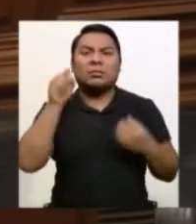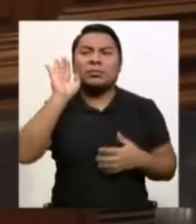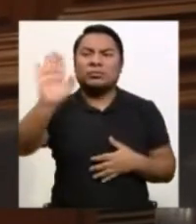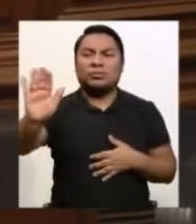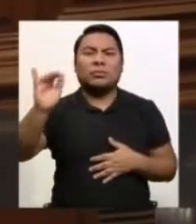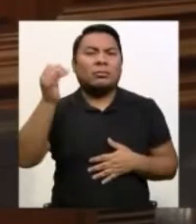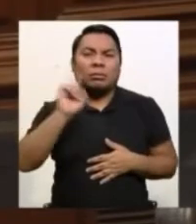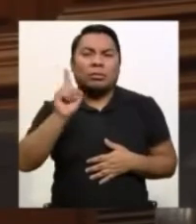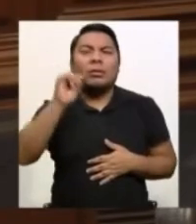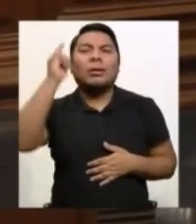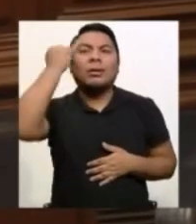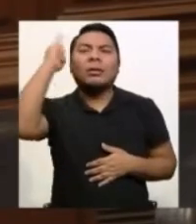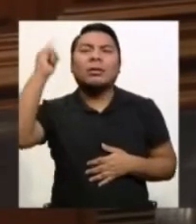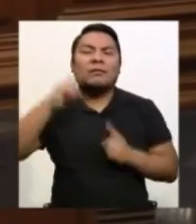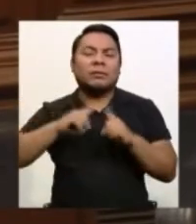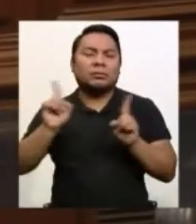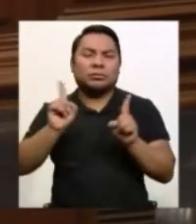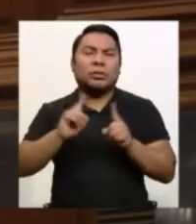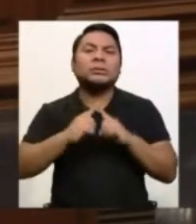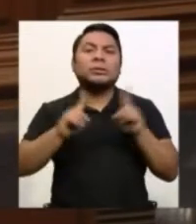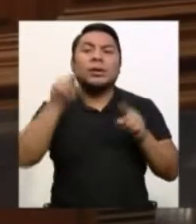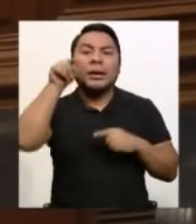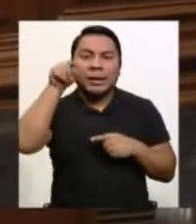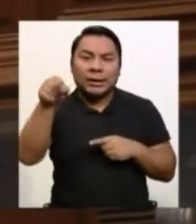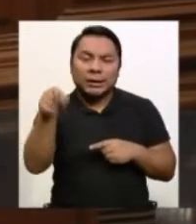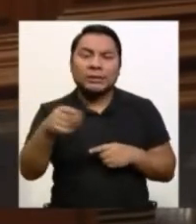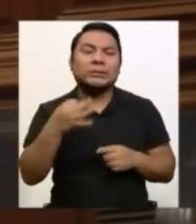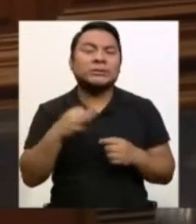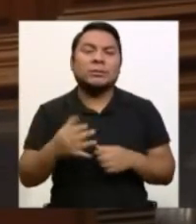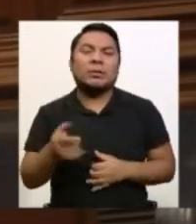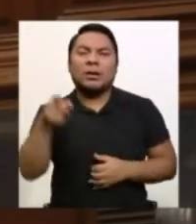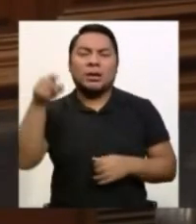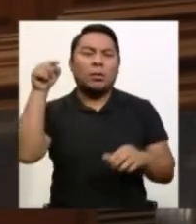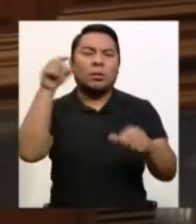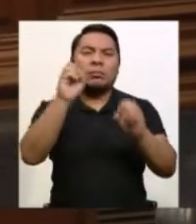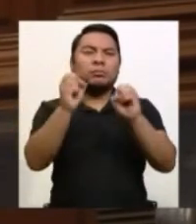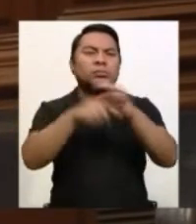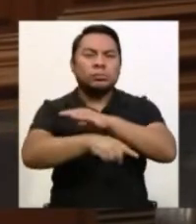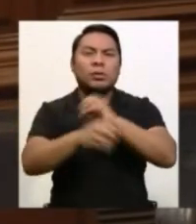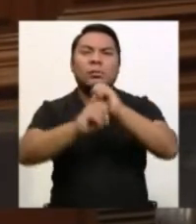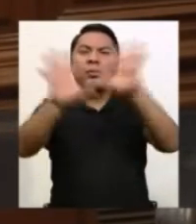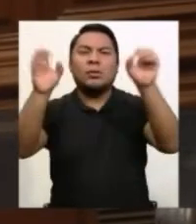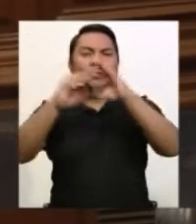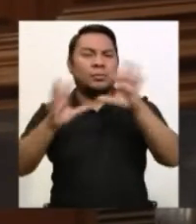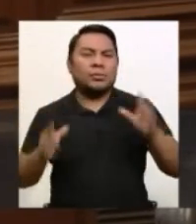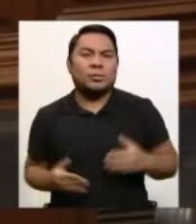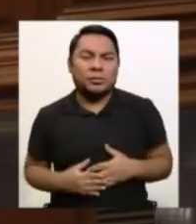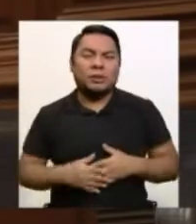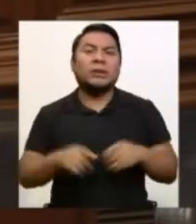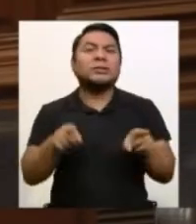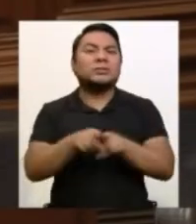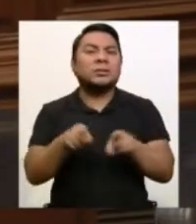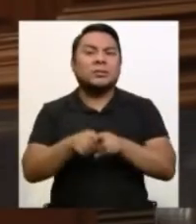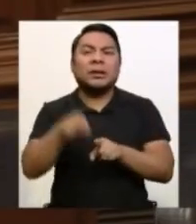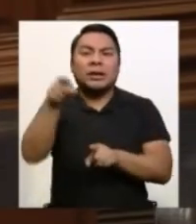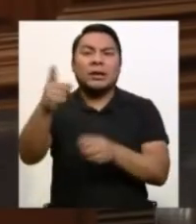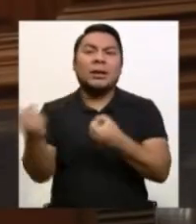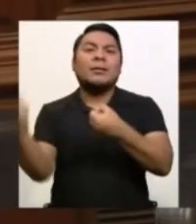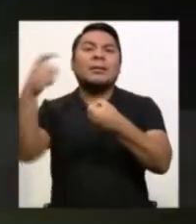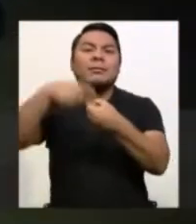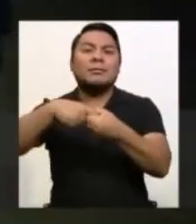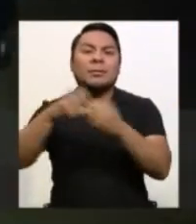ideológica, vengativa, sino porque ellos cometen un delito muy grave, más grave que la apología. Son miembros de Sendero